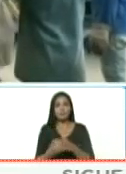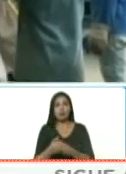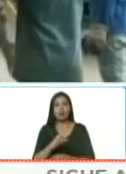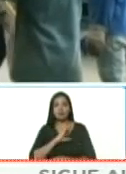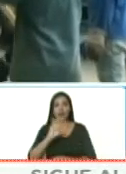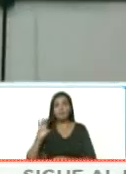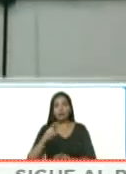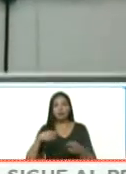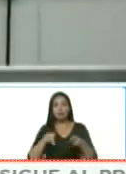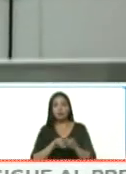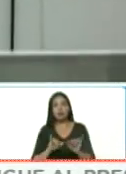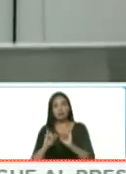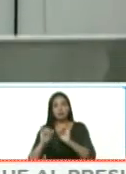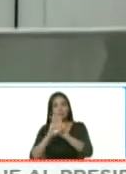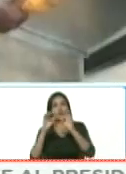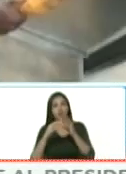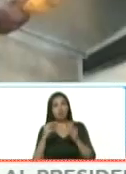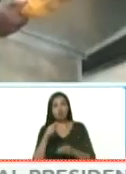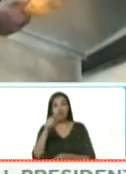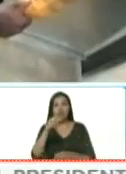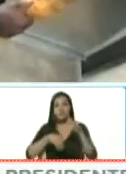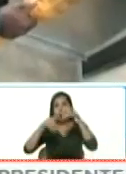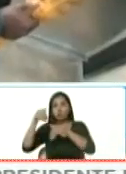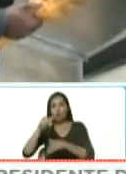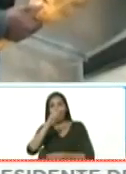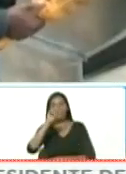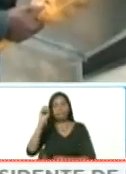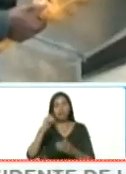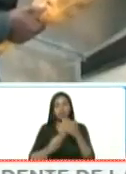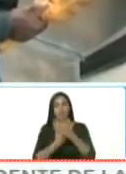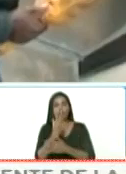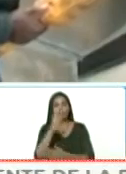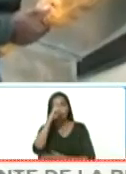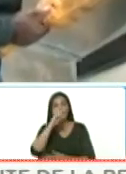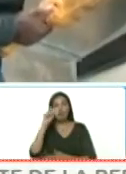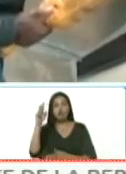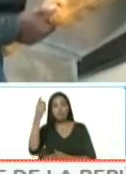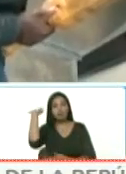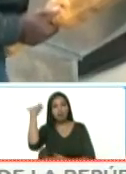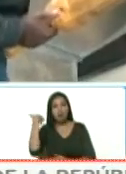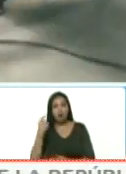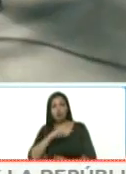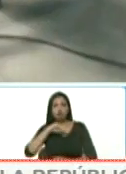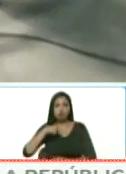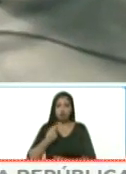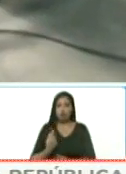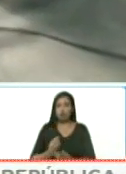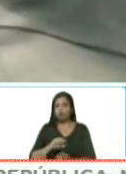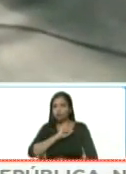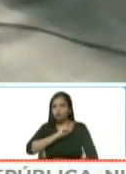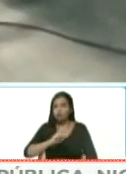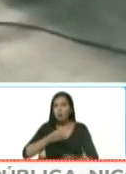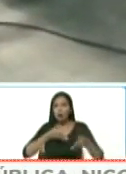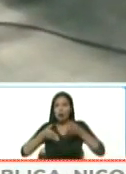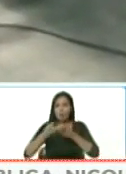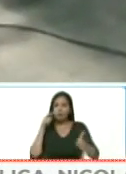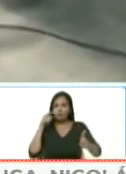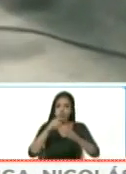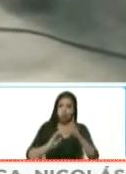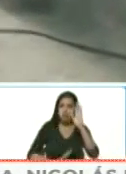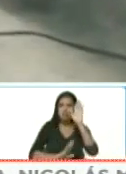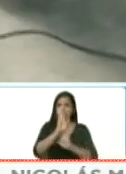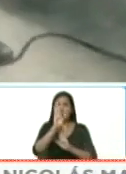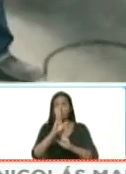dejó el comandante Chávez y que ustedes votaron el 20 de mayo de 2018. Nosotros somos el camino del